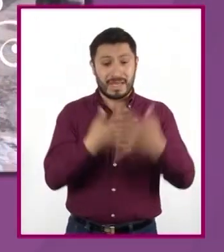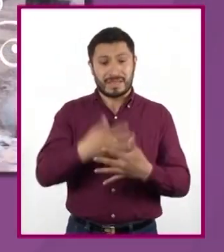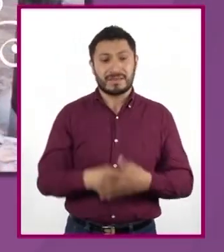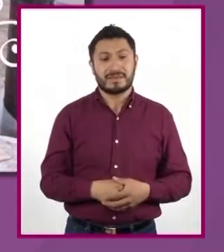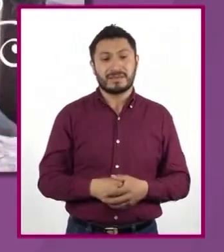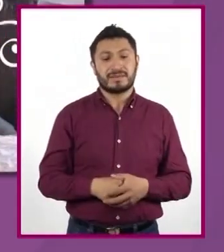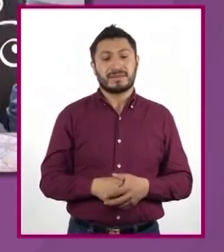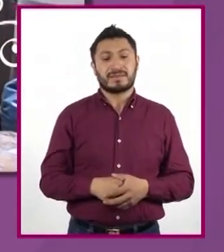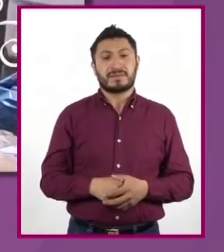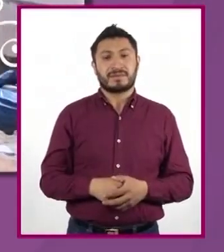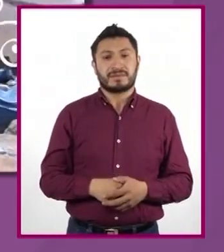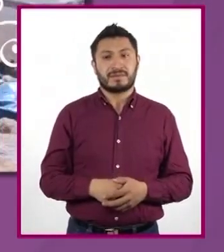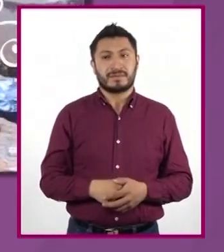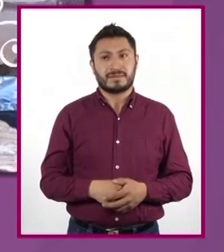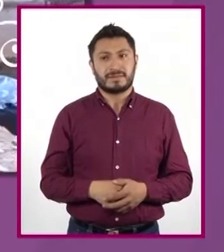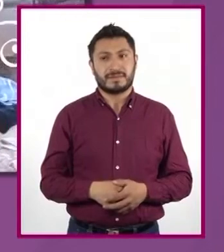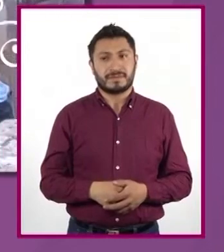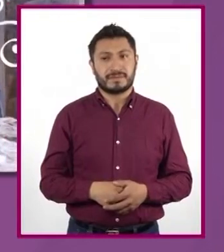2015.